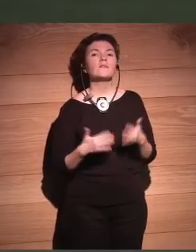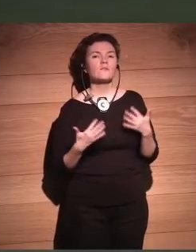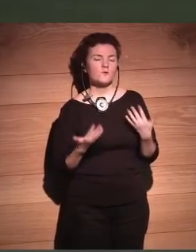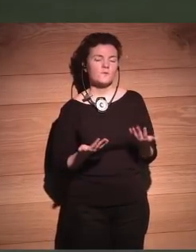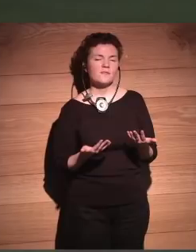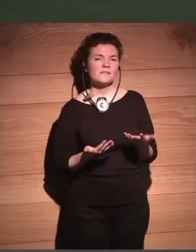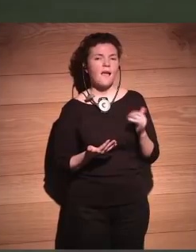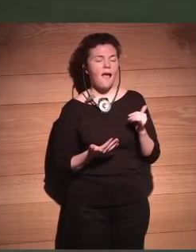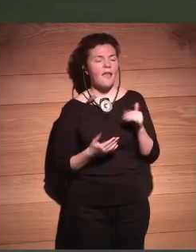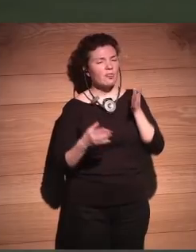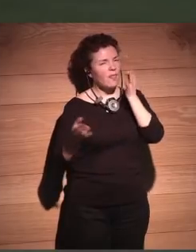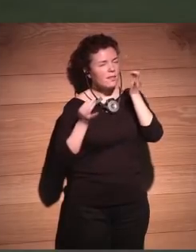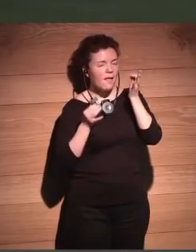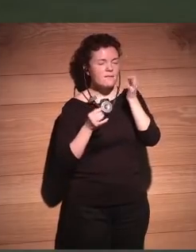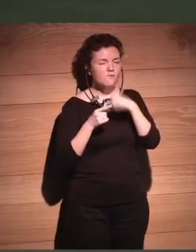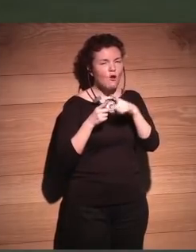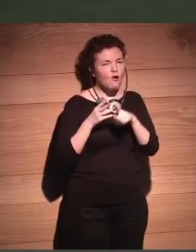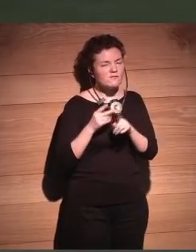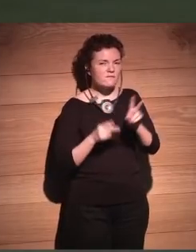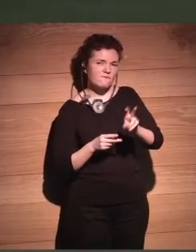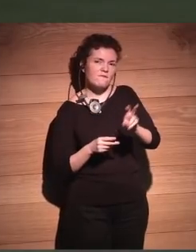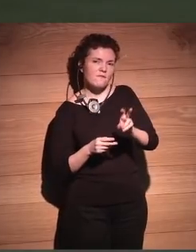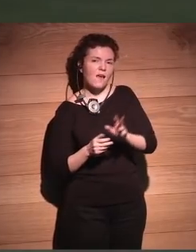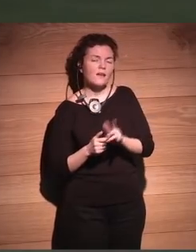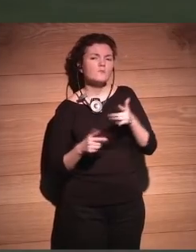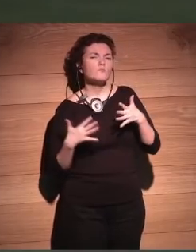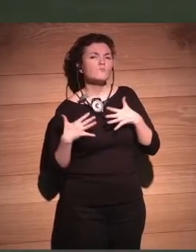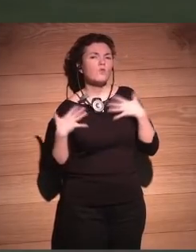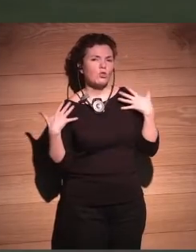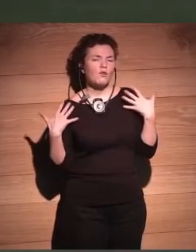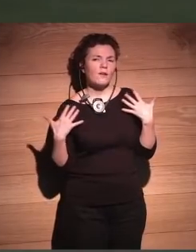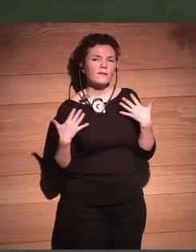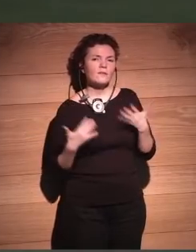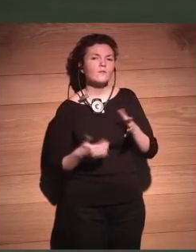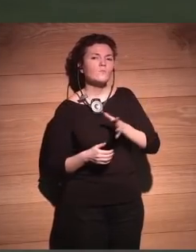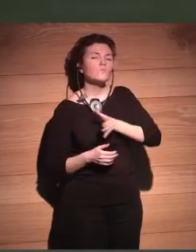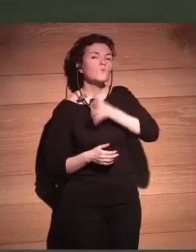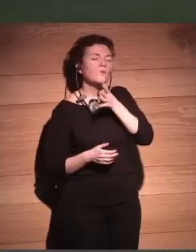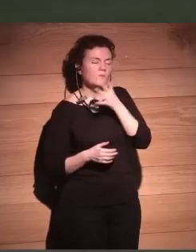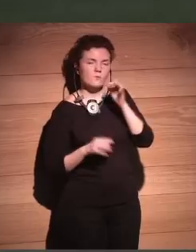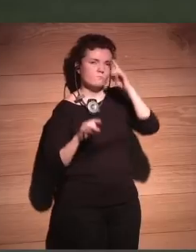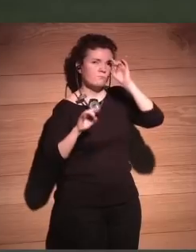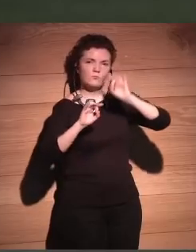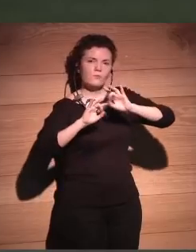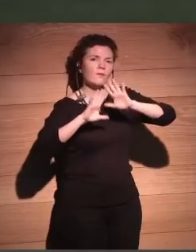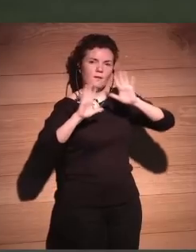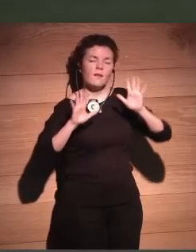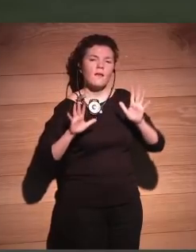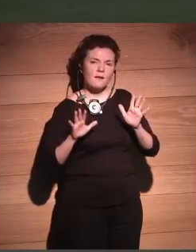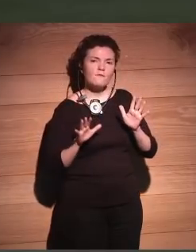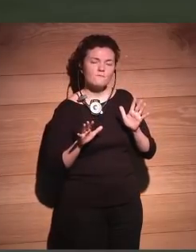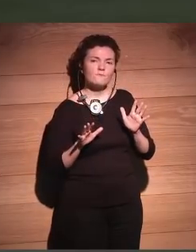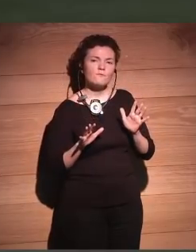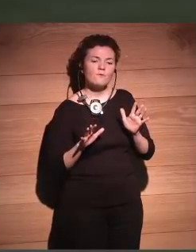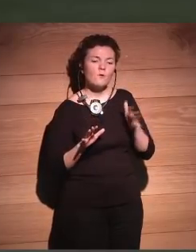Entonces hay pequeños detalles que cuentan muchísimo. Y es muy emocionante porque está claro que